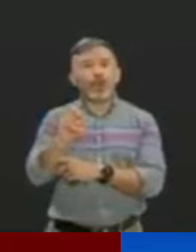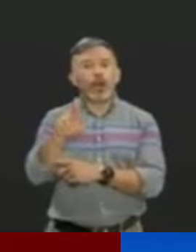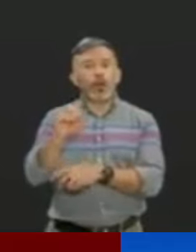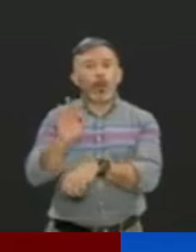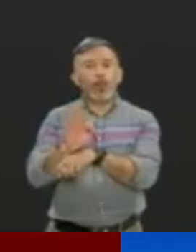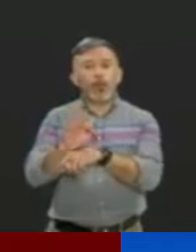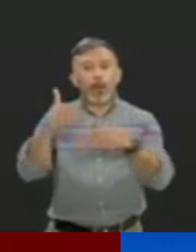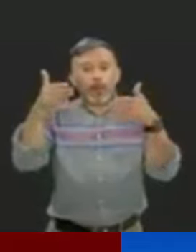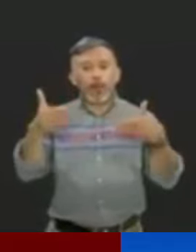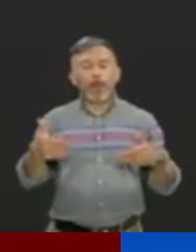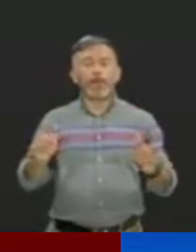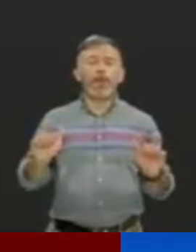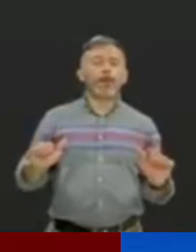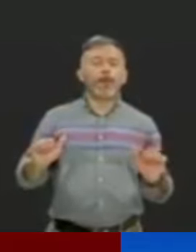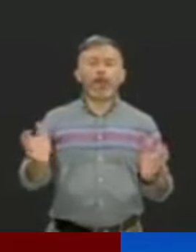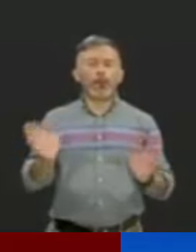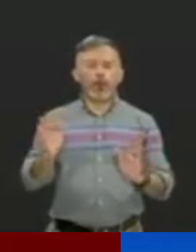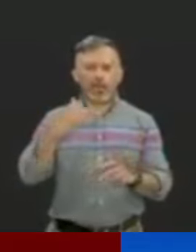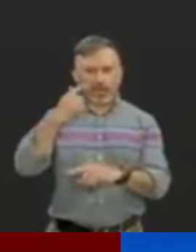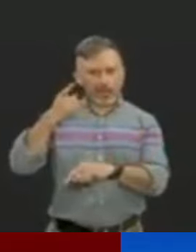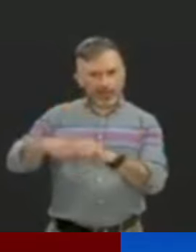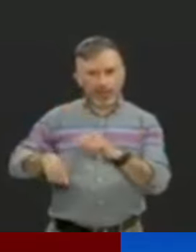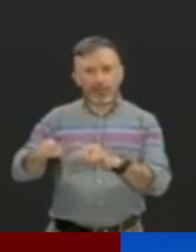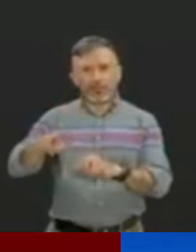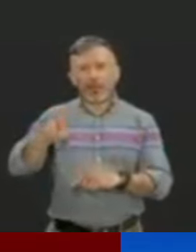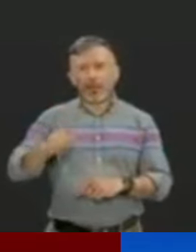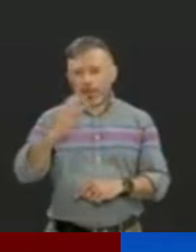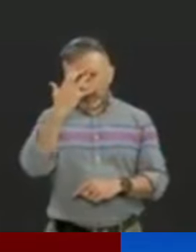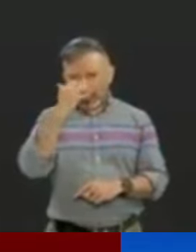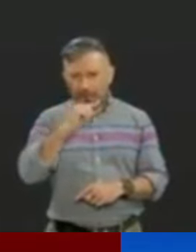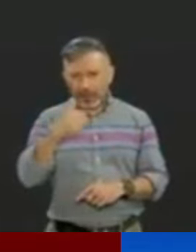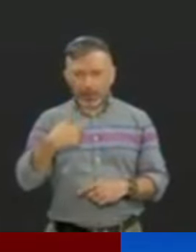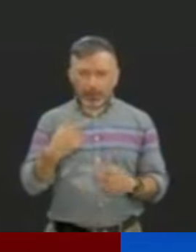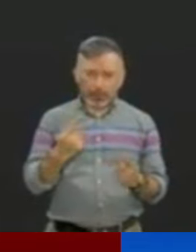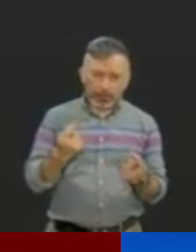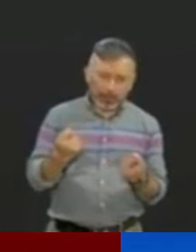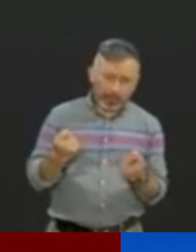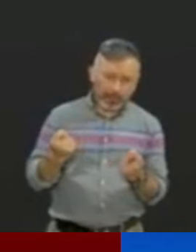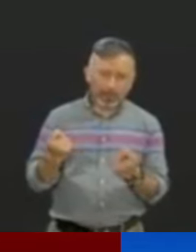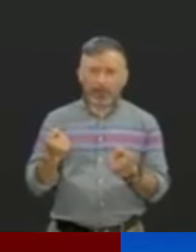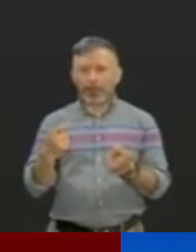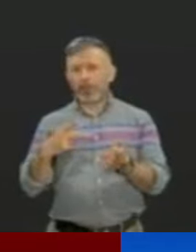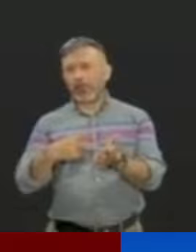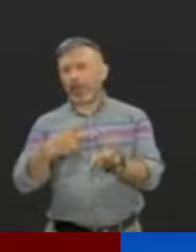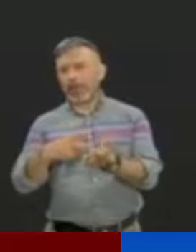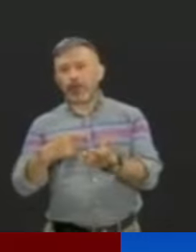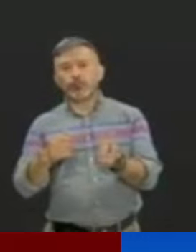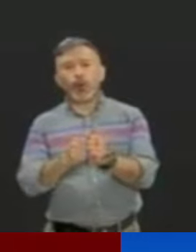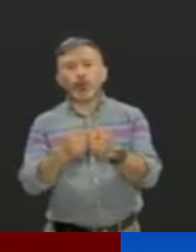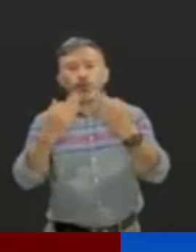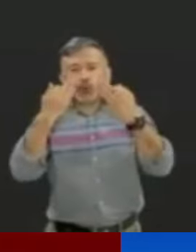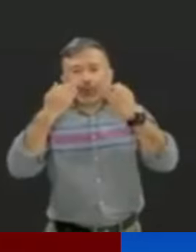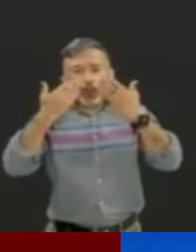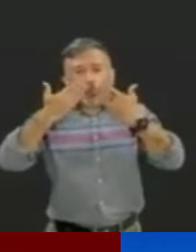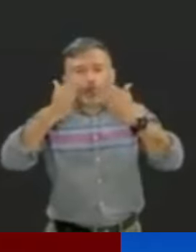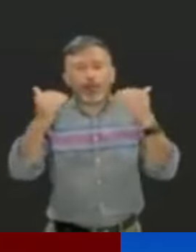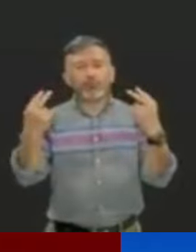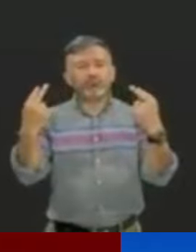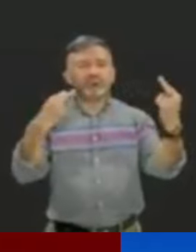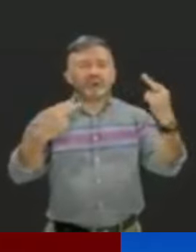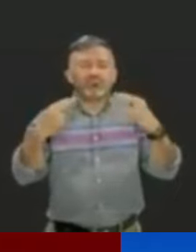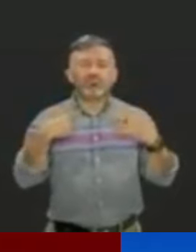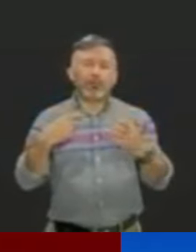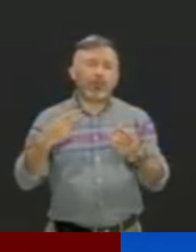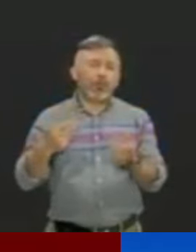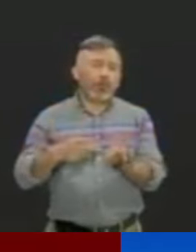un desvergonzado, este señor, y lo ha demostrado de forma pública en reiteradas ocasiones. Así que